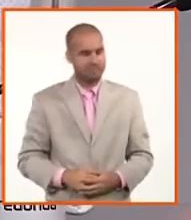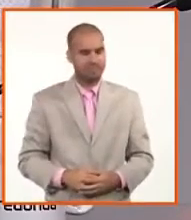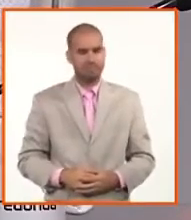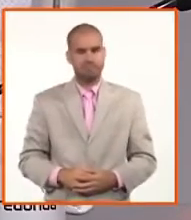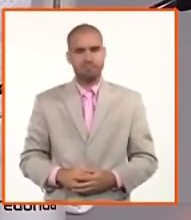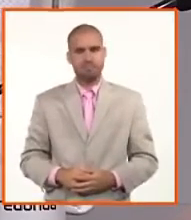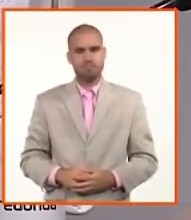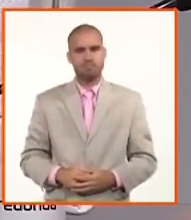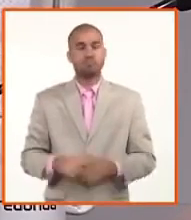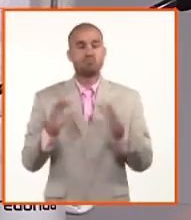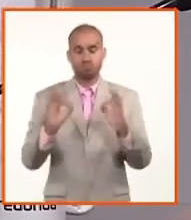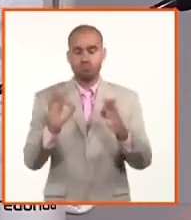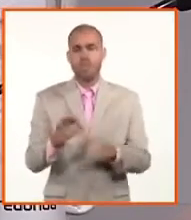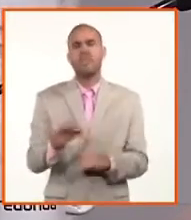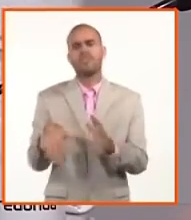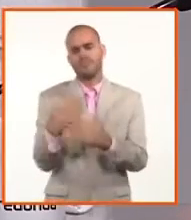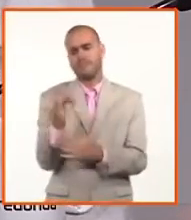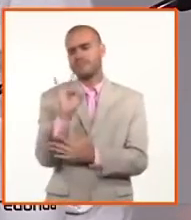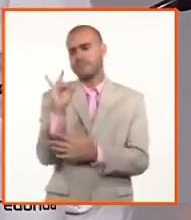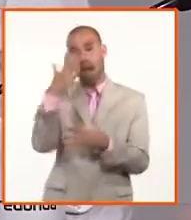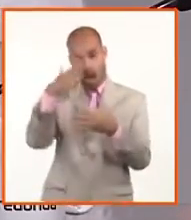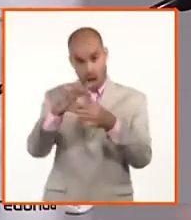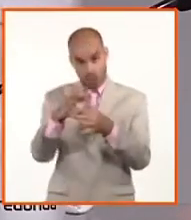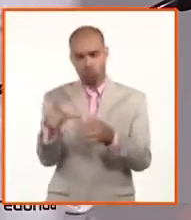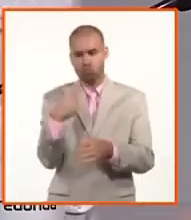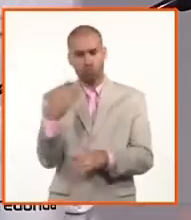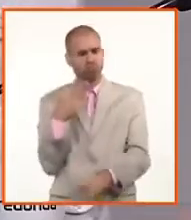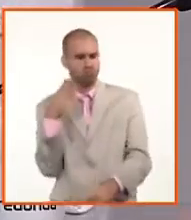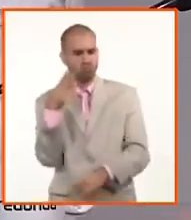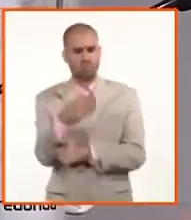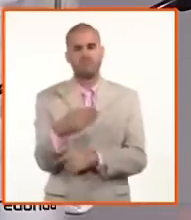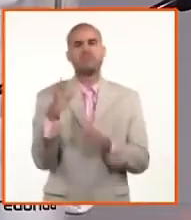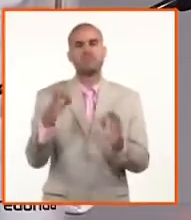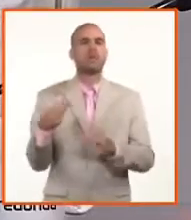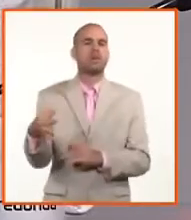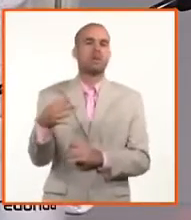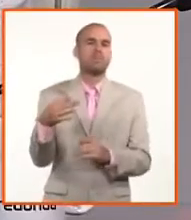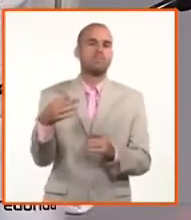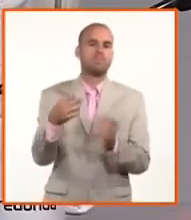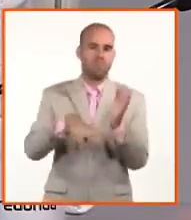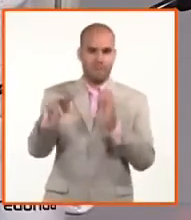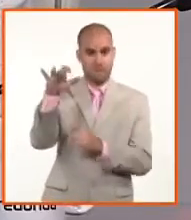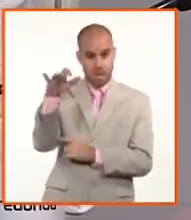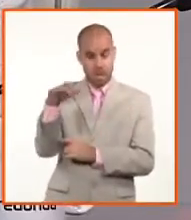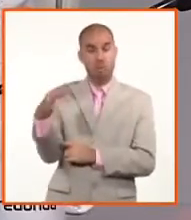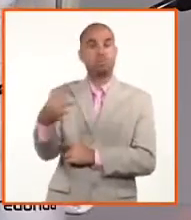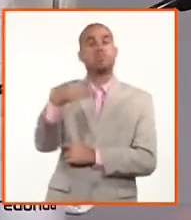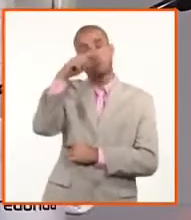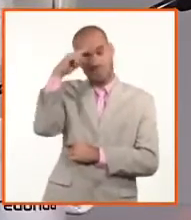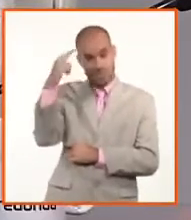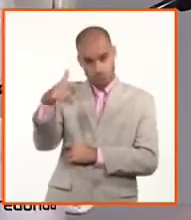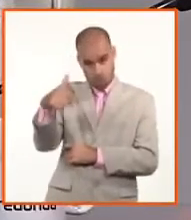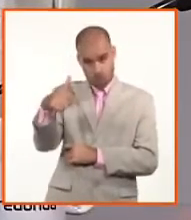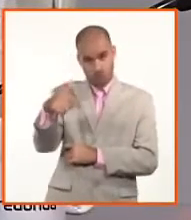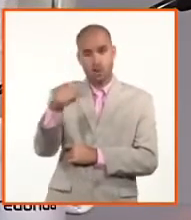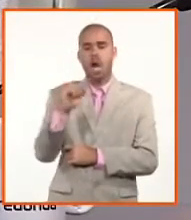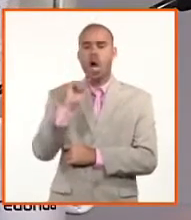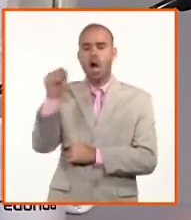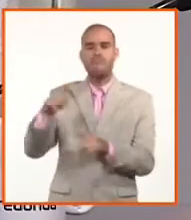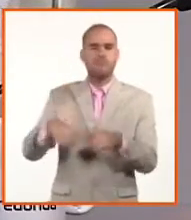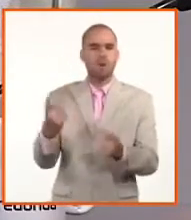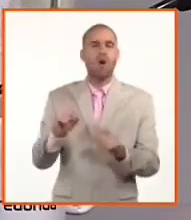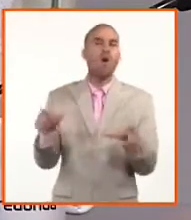cada 7 de agosto llegamos hasta San Juan y Martínez, como este año, porque también era el cumpleaños de